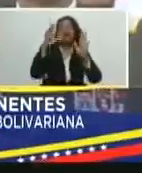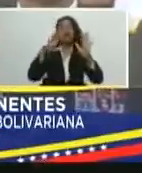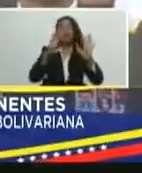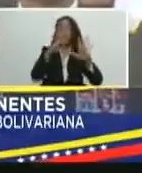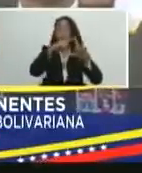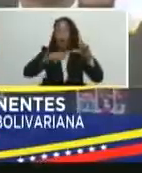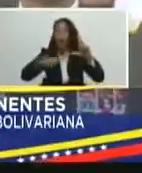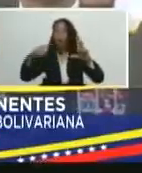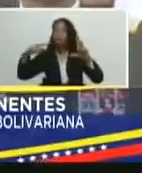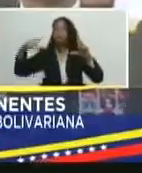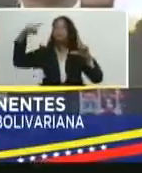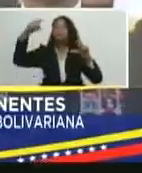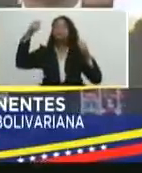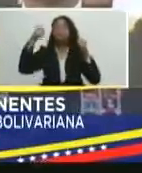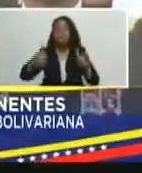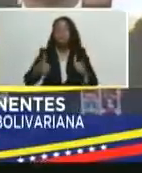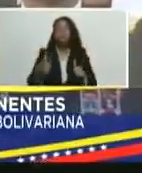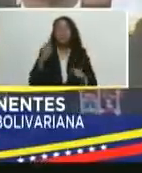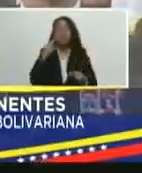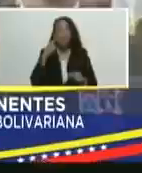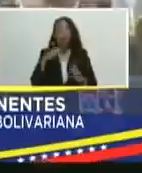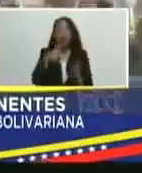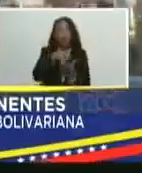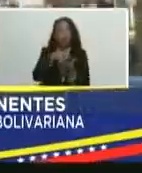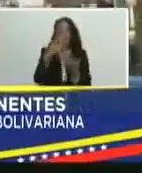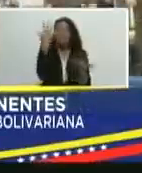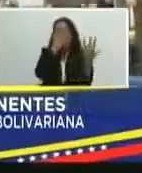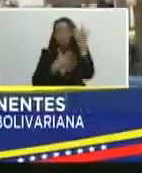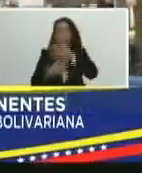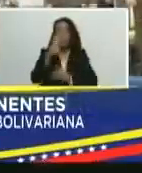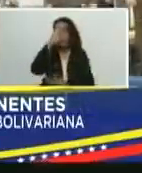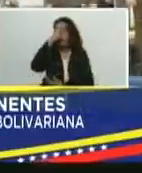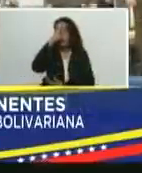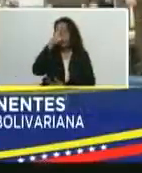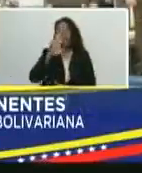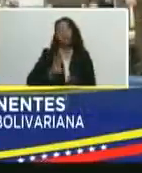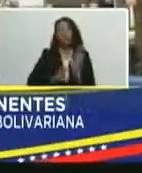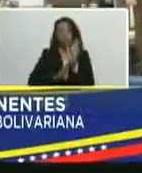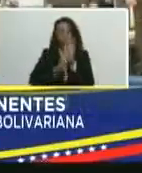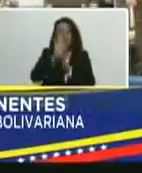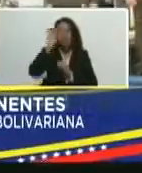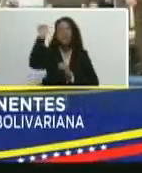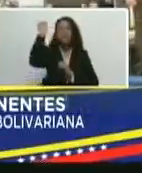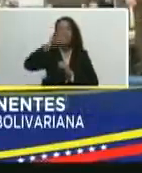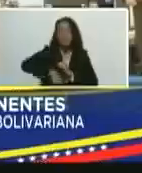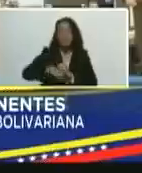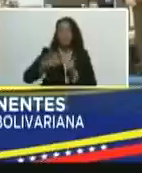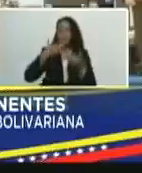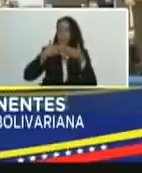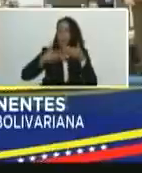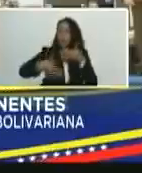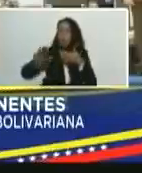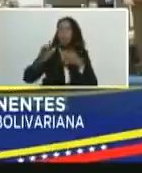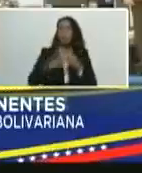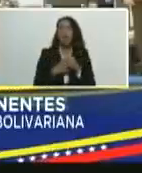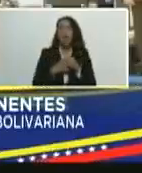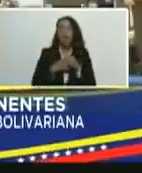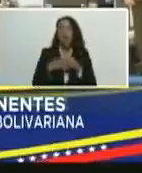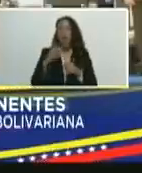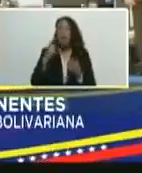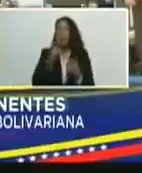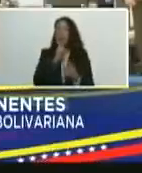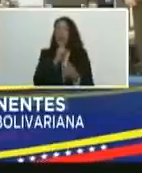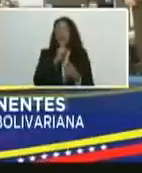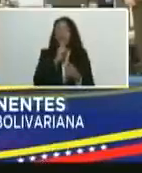quepa ninguna duda a nadie de que las vamos superando y las superaremos plenamente, las heridas